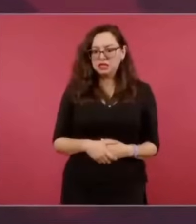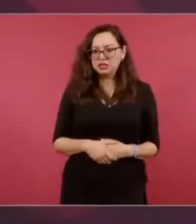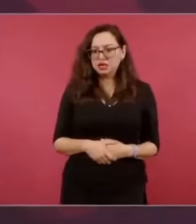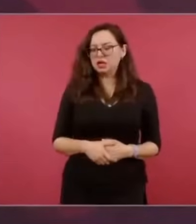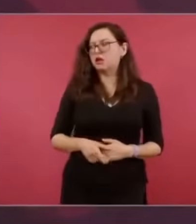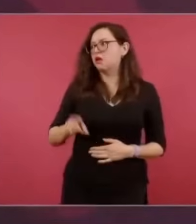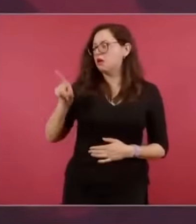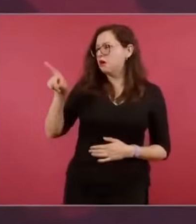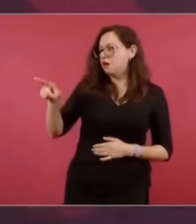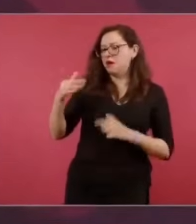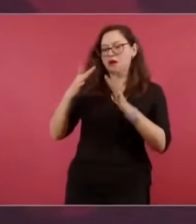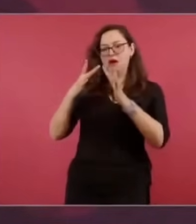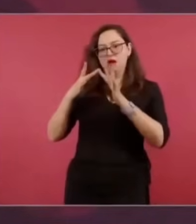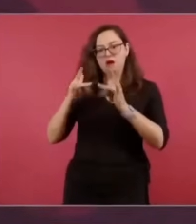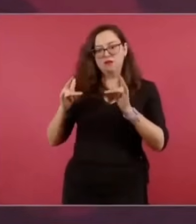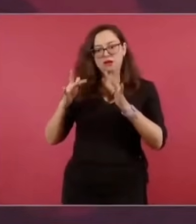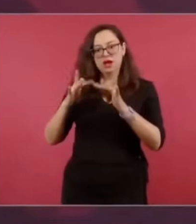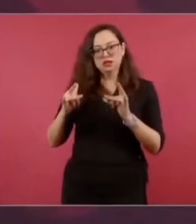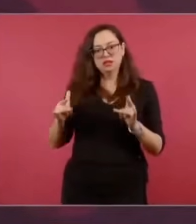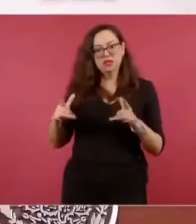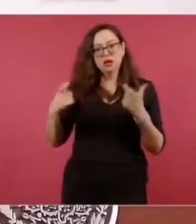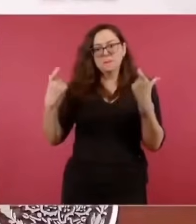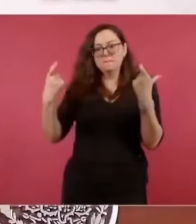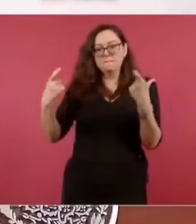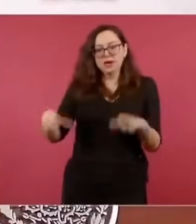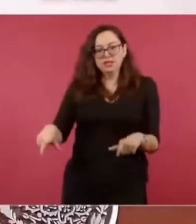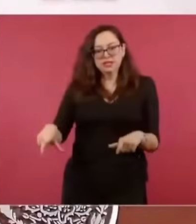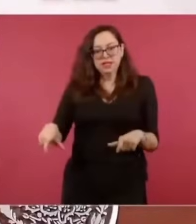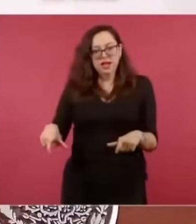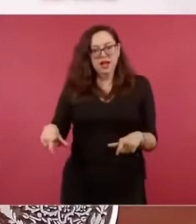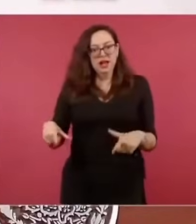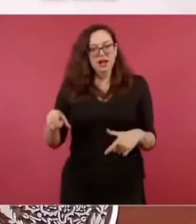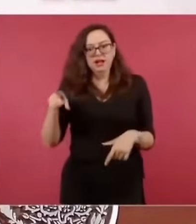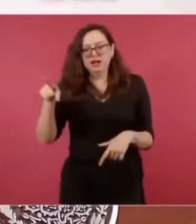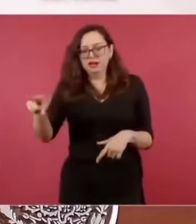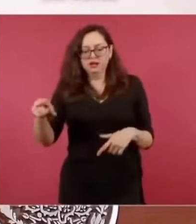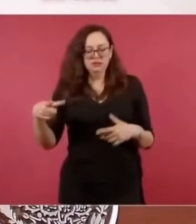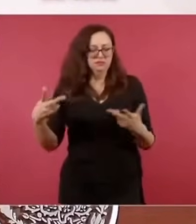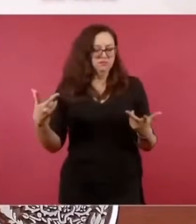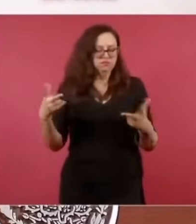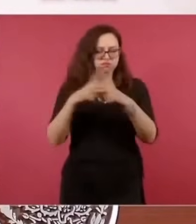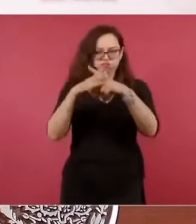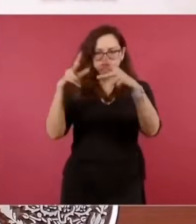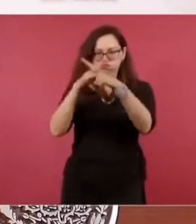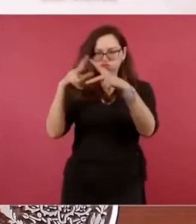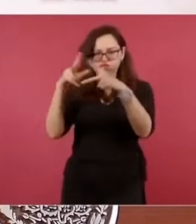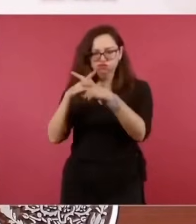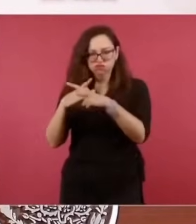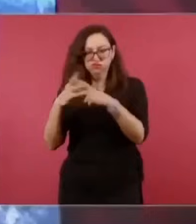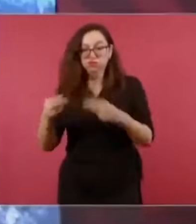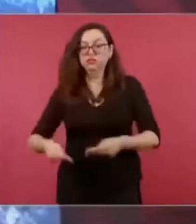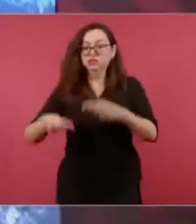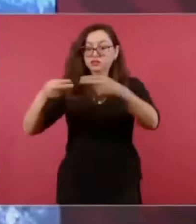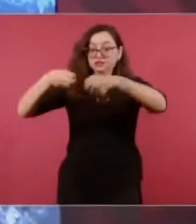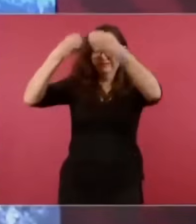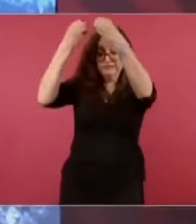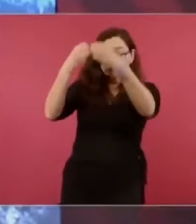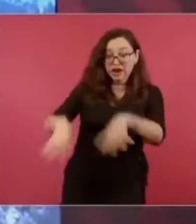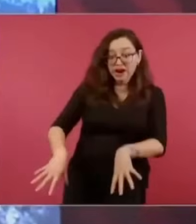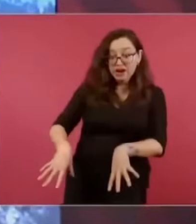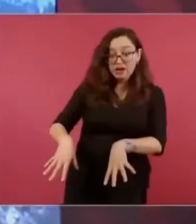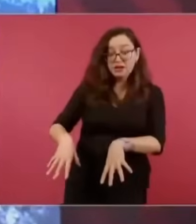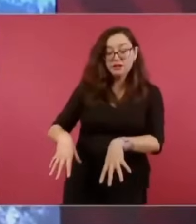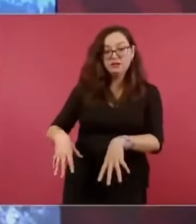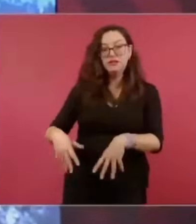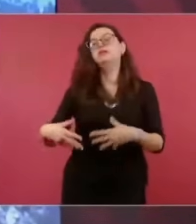francés de Tacubaya que había perdido en un zafarrancho en su negocio. Y